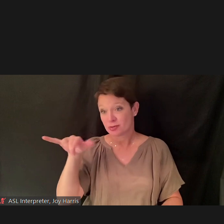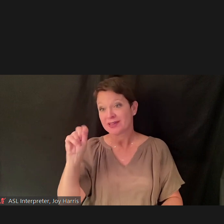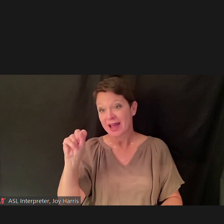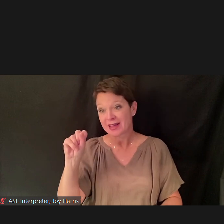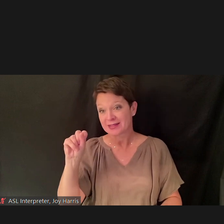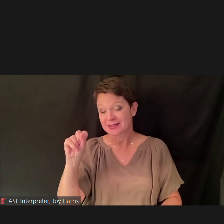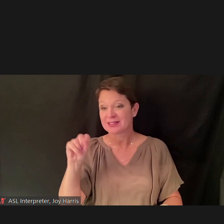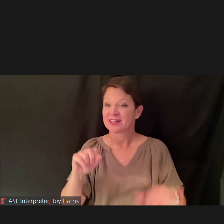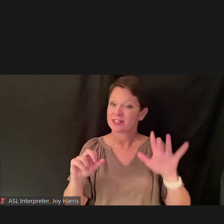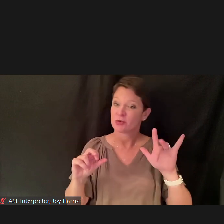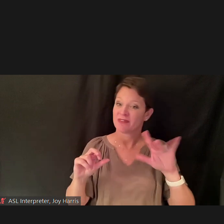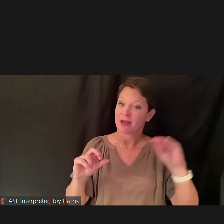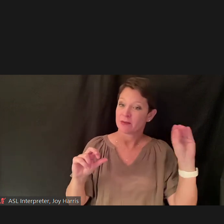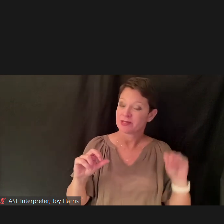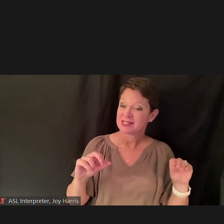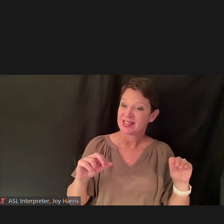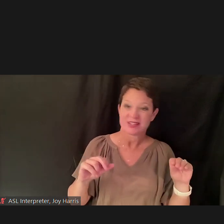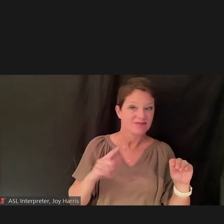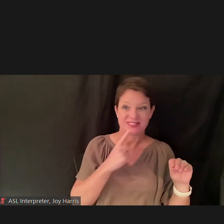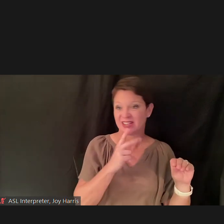Cuenta, dicen que sí.